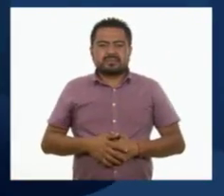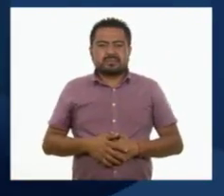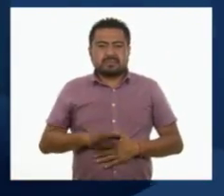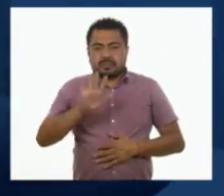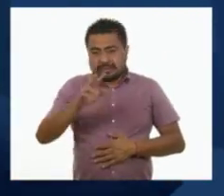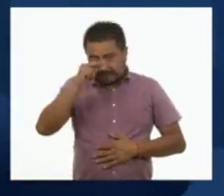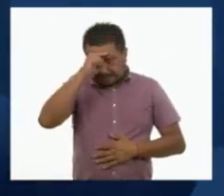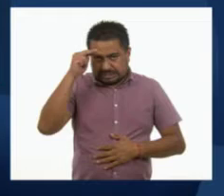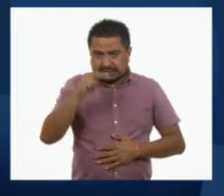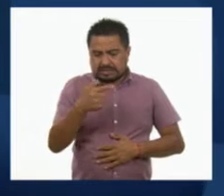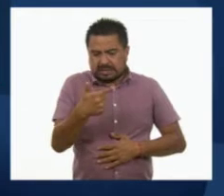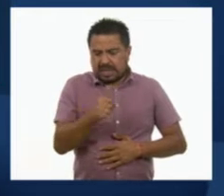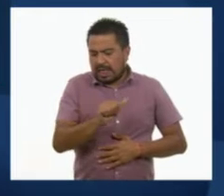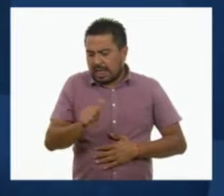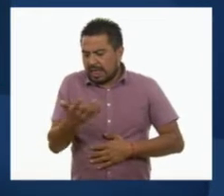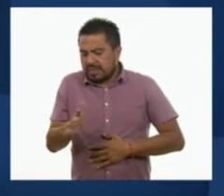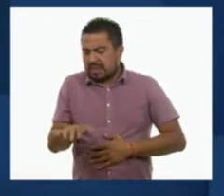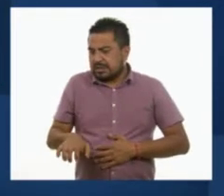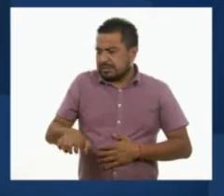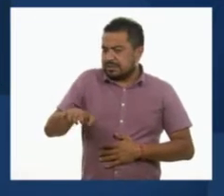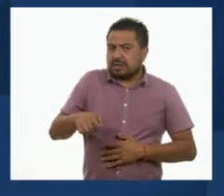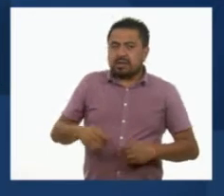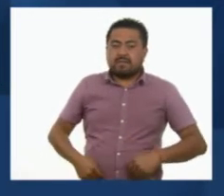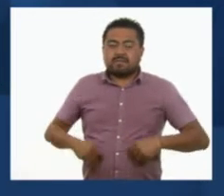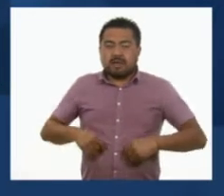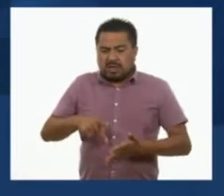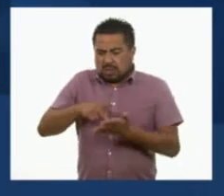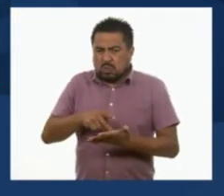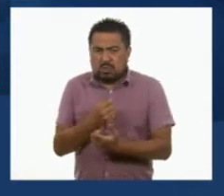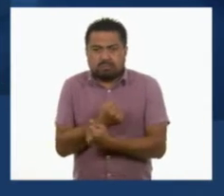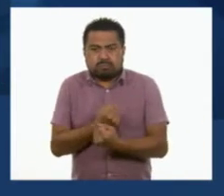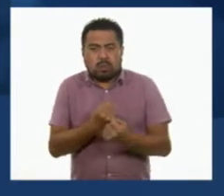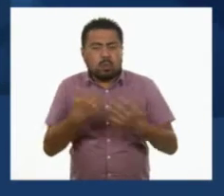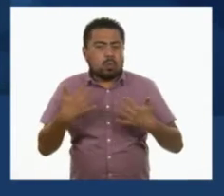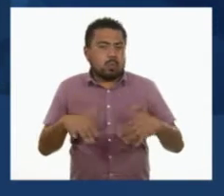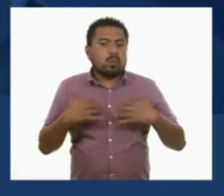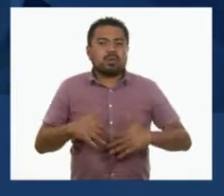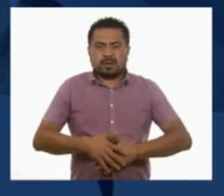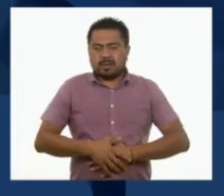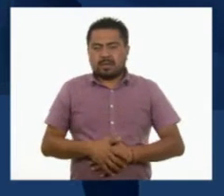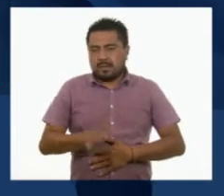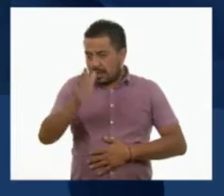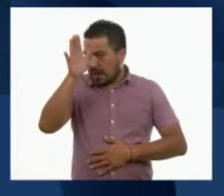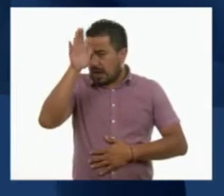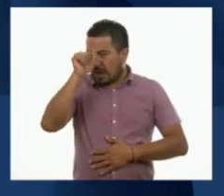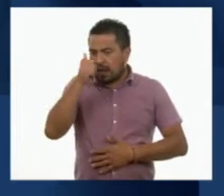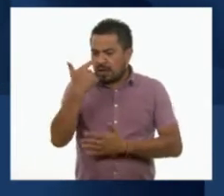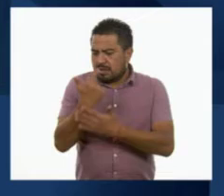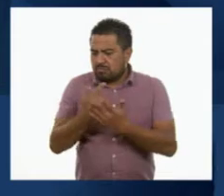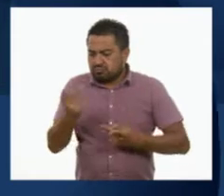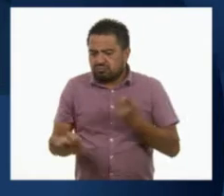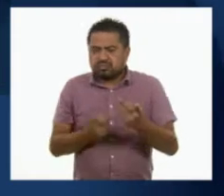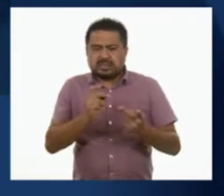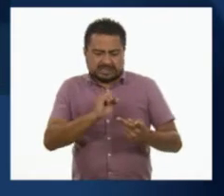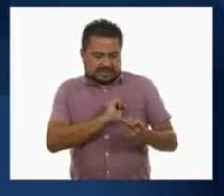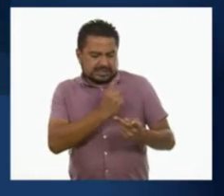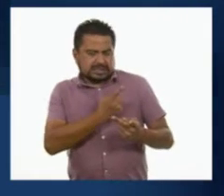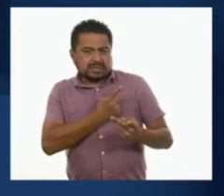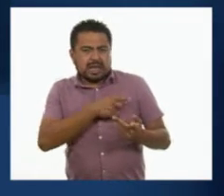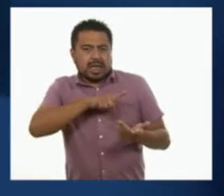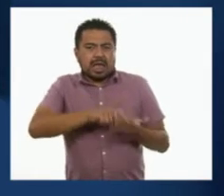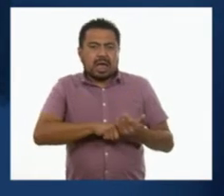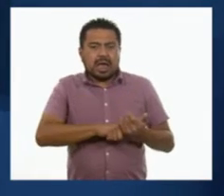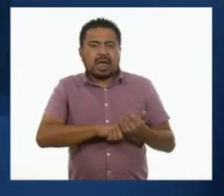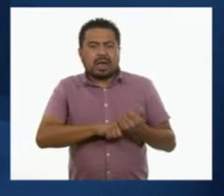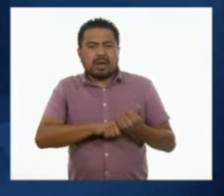En México, 7 de cada 10 adultos viven con sobrepeso u obesidad. De acuerdo con la Encuesta Nacional de Salud y Nutrición de